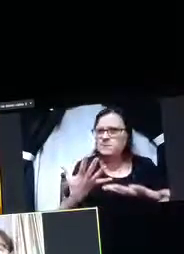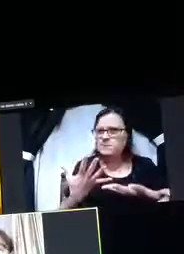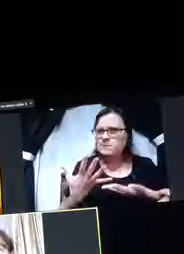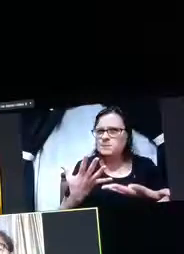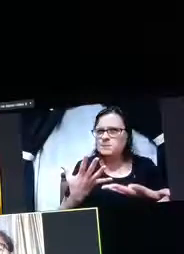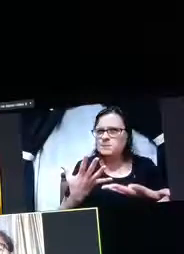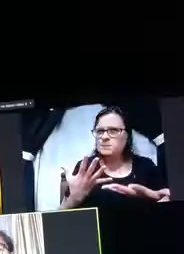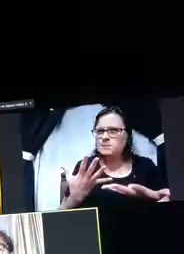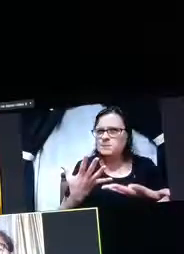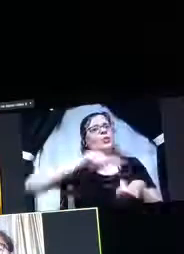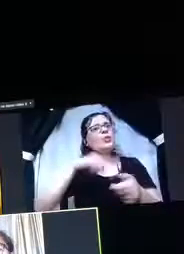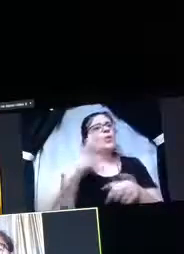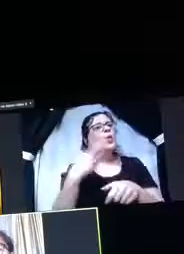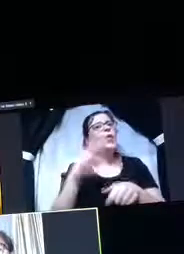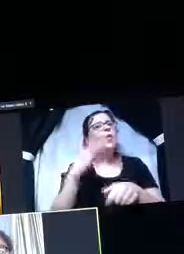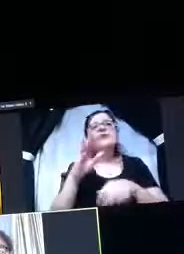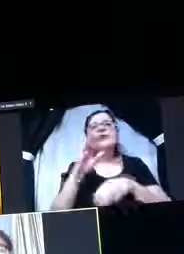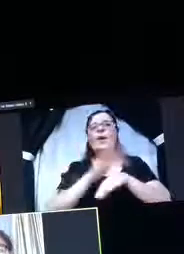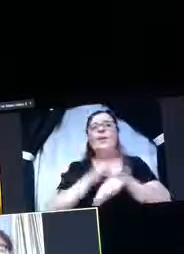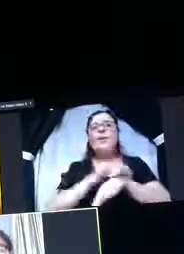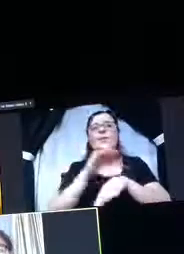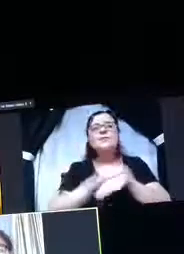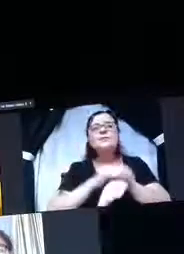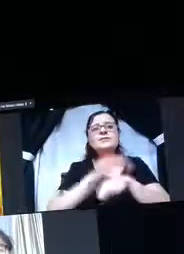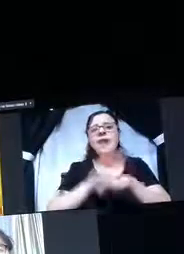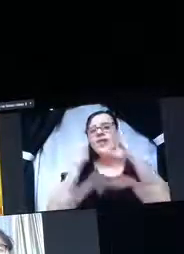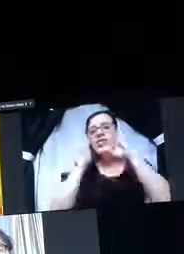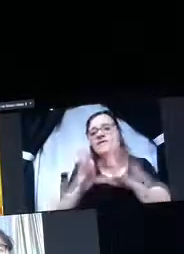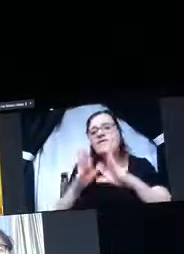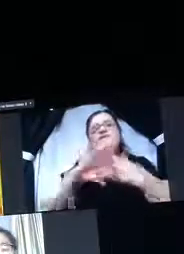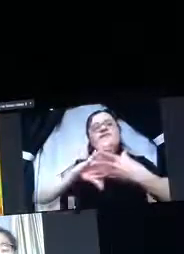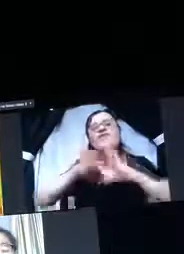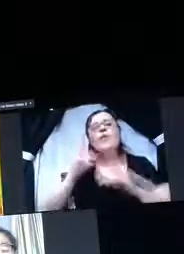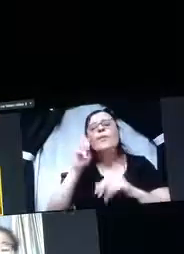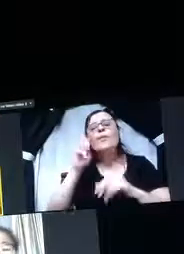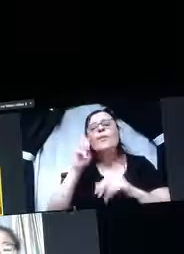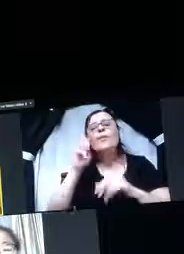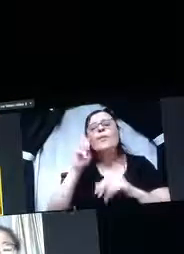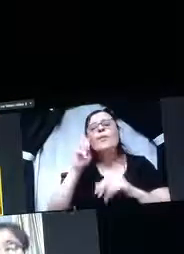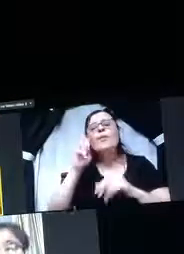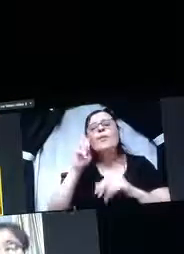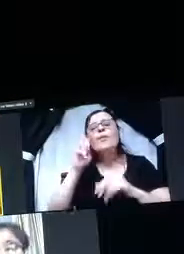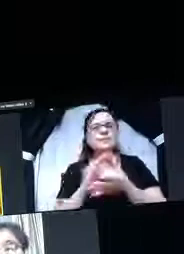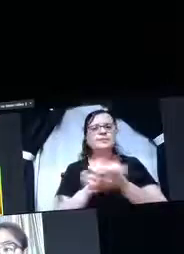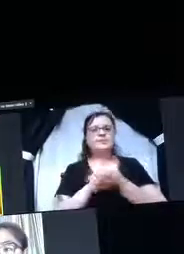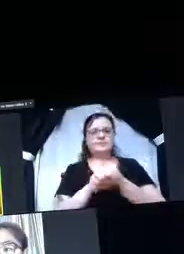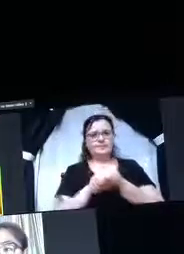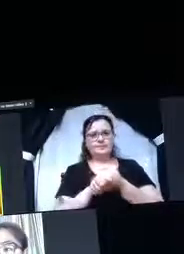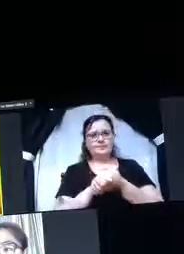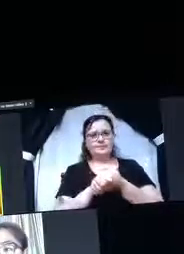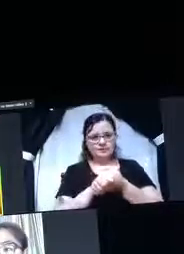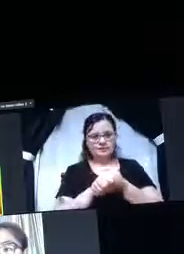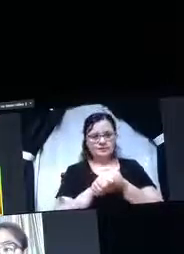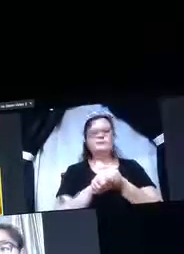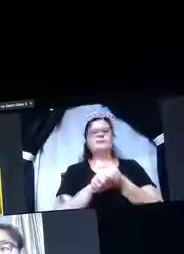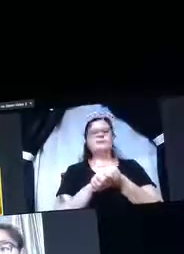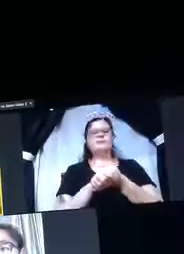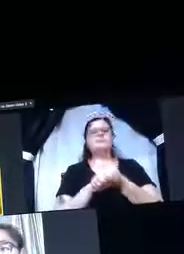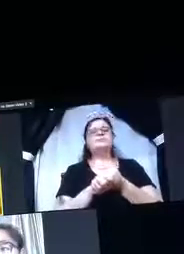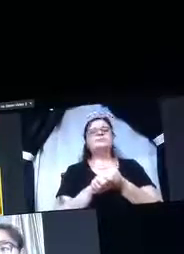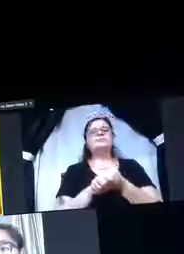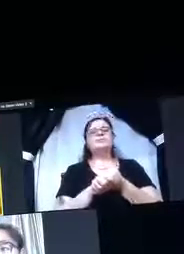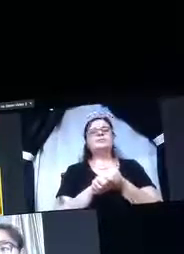y reconsiderando. Me parece... sí. Y esto que vos... Sí, decime. Y a veces lo que